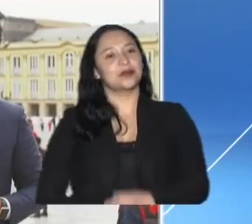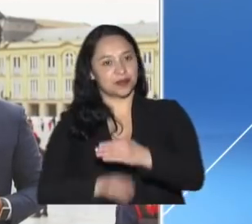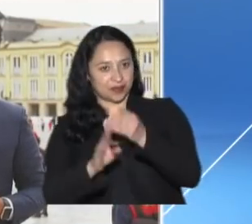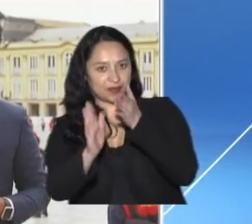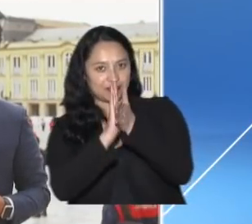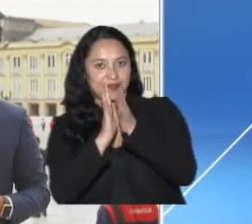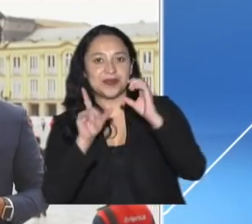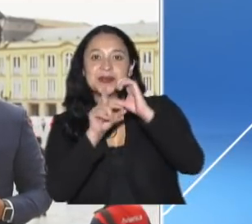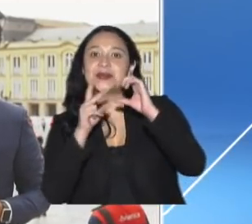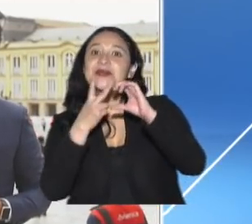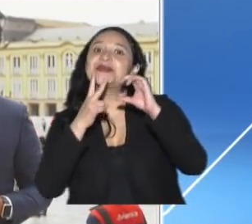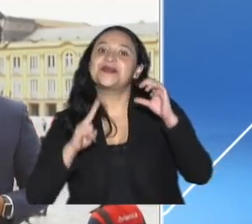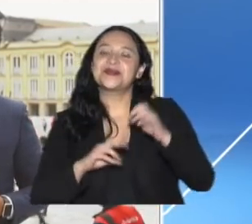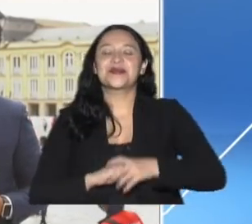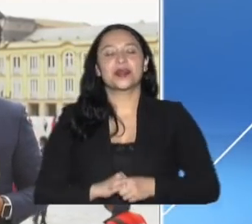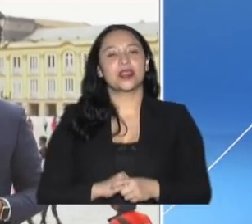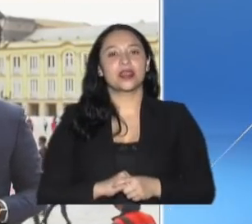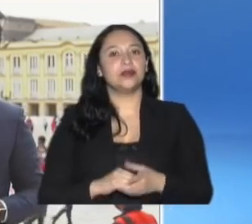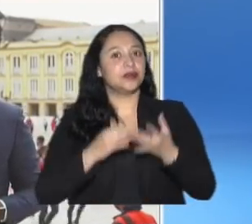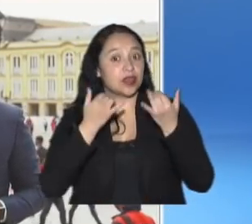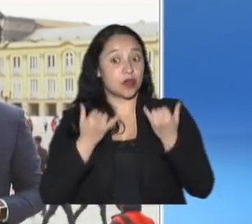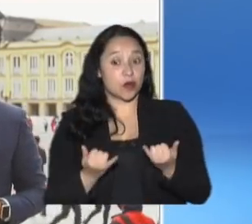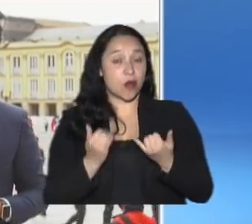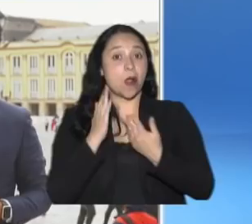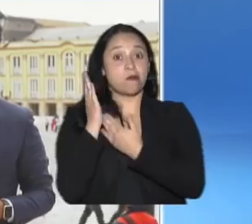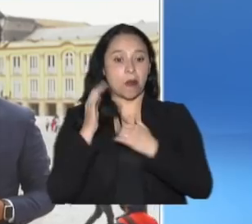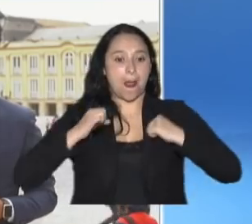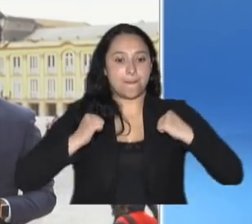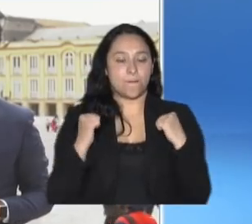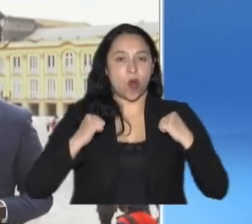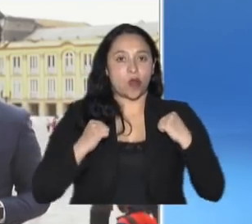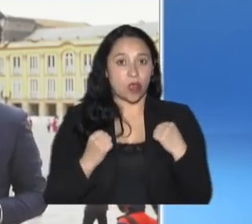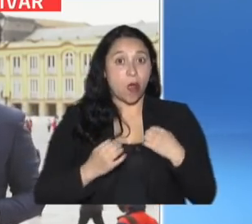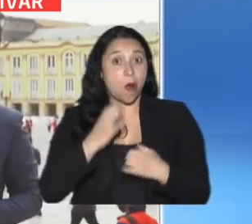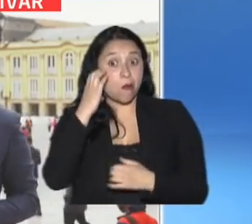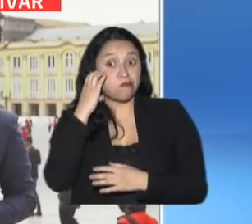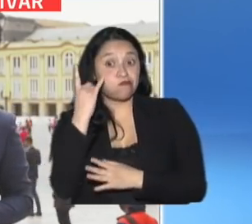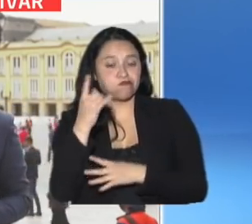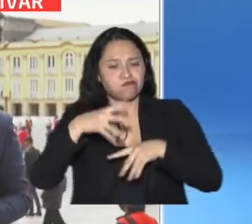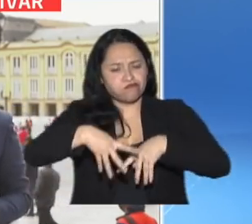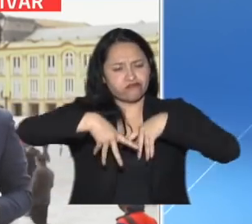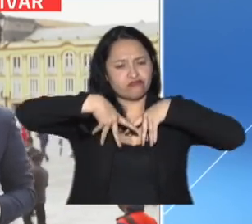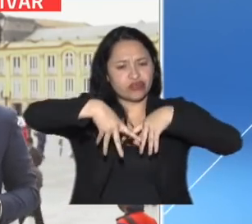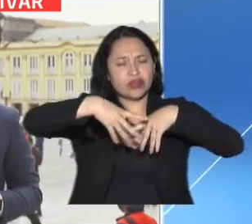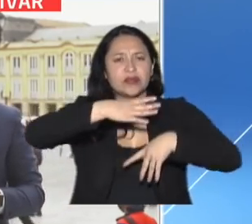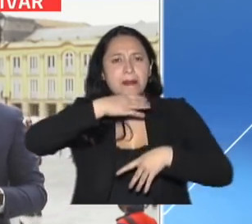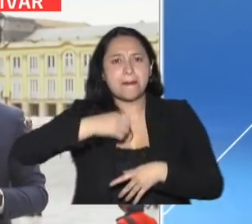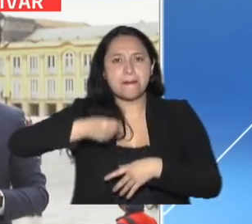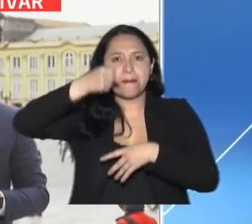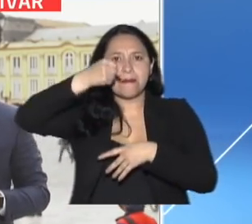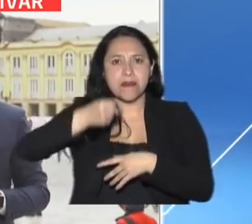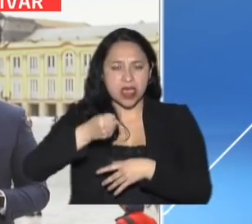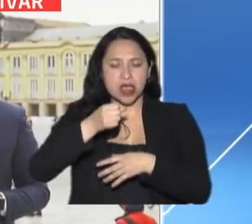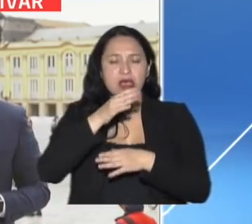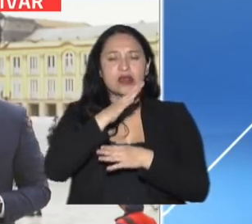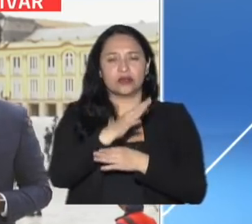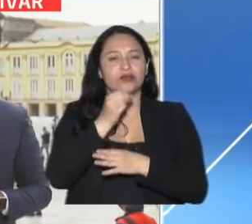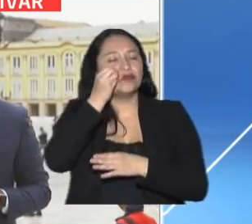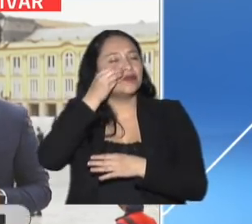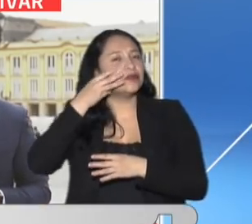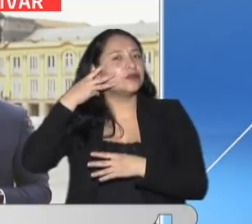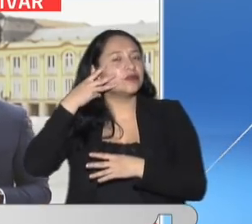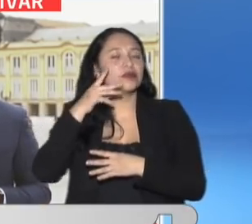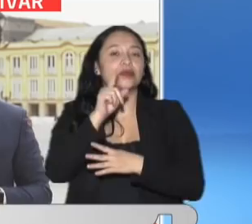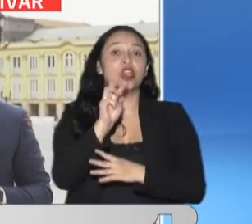Seguimos en Noticentro 1 CMI y avanza en Bogotá a esta hora la minga social indígena que llegará hasta la Plaza de Bolívar. Más de